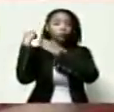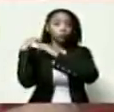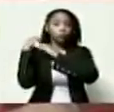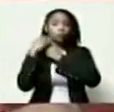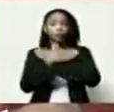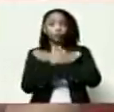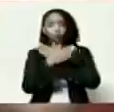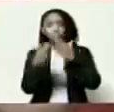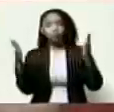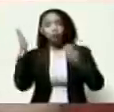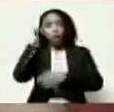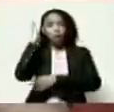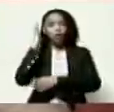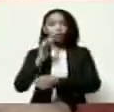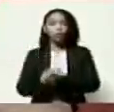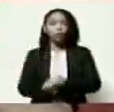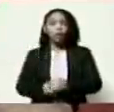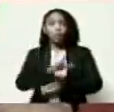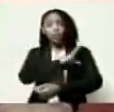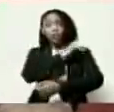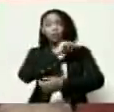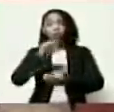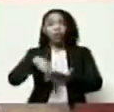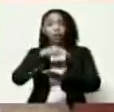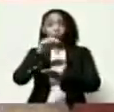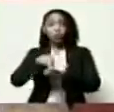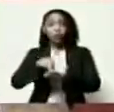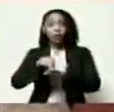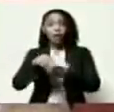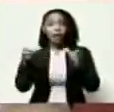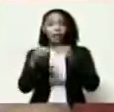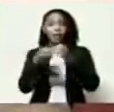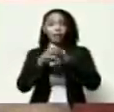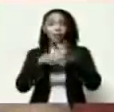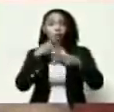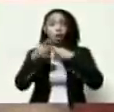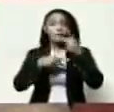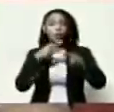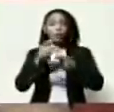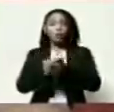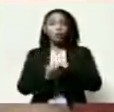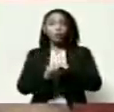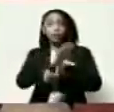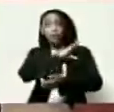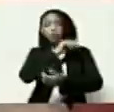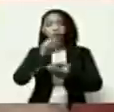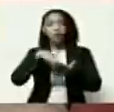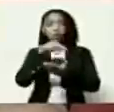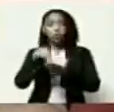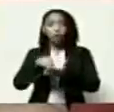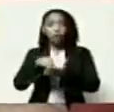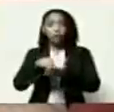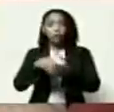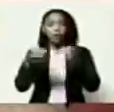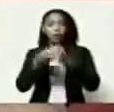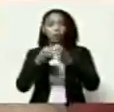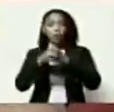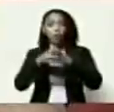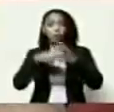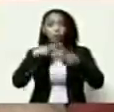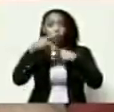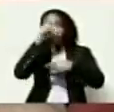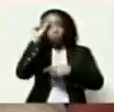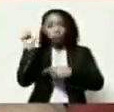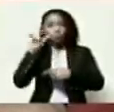Congreso. Dirección Nacional, equipo político, Dirección Nacional del Partido y de la JPSU, equipos políticos